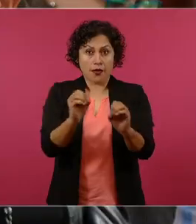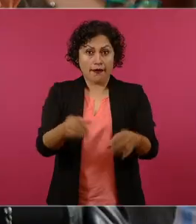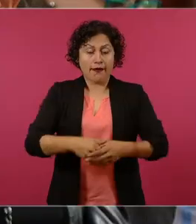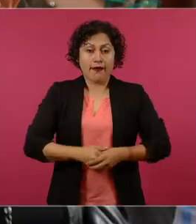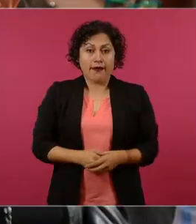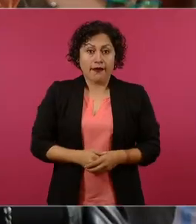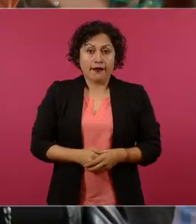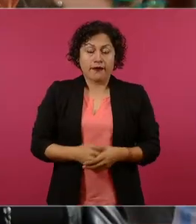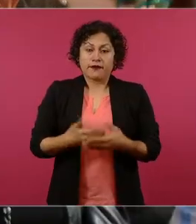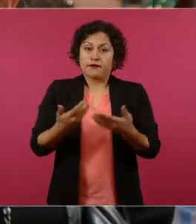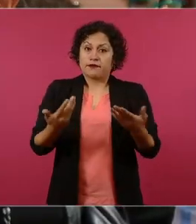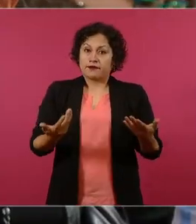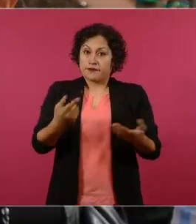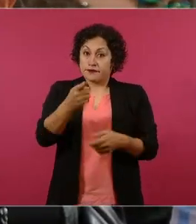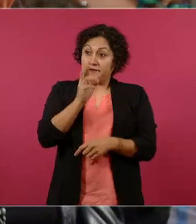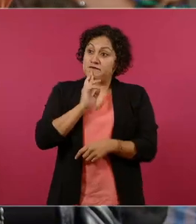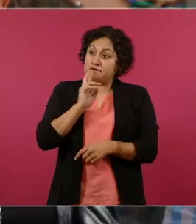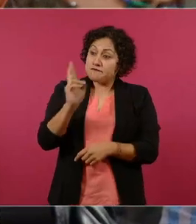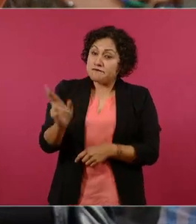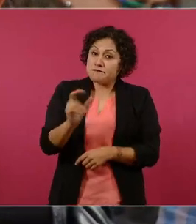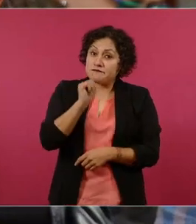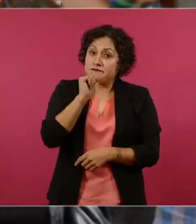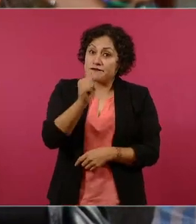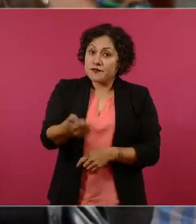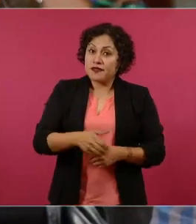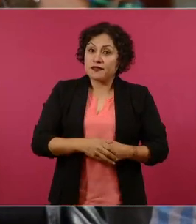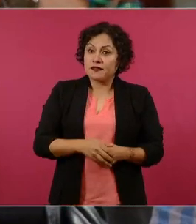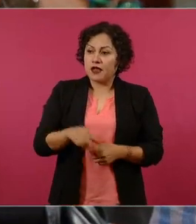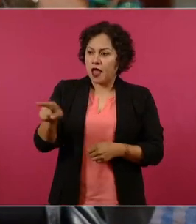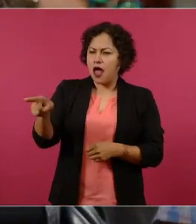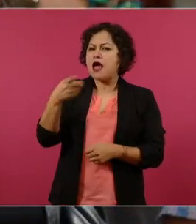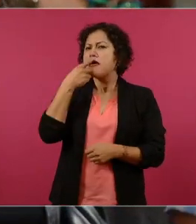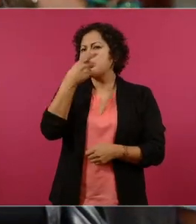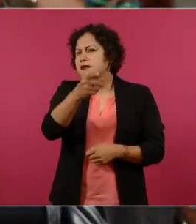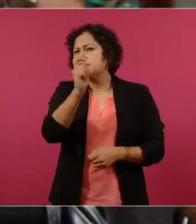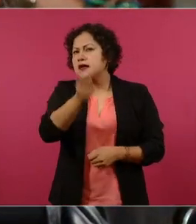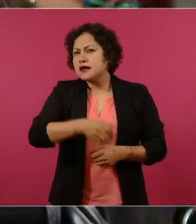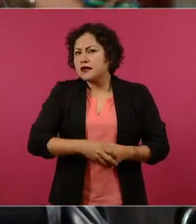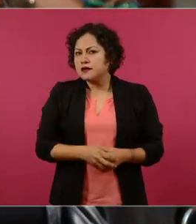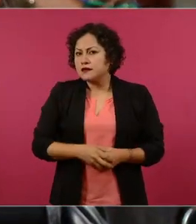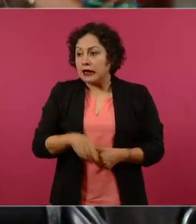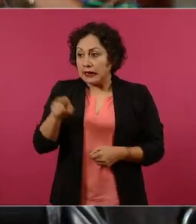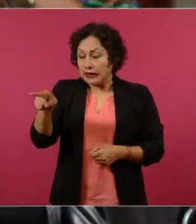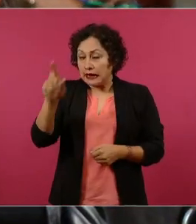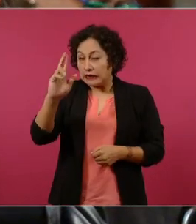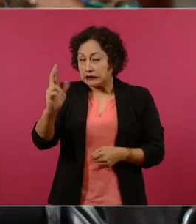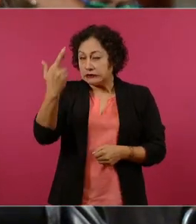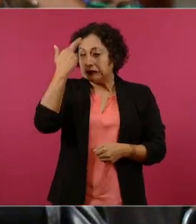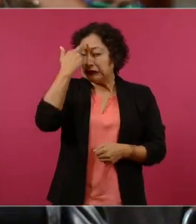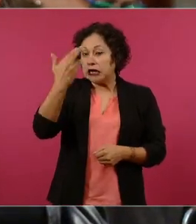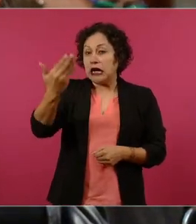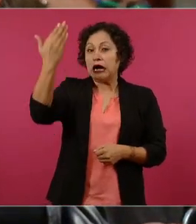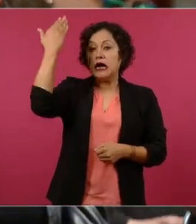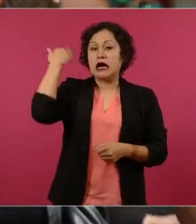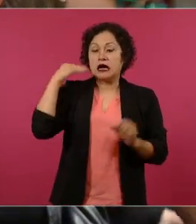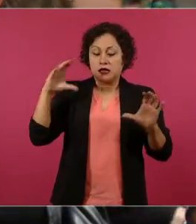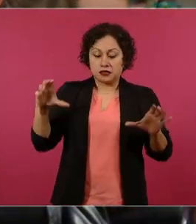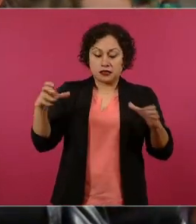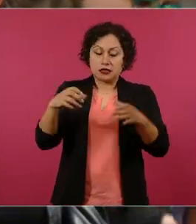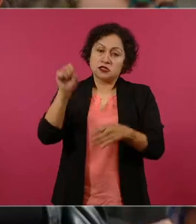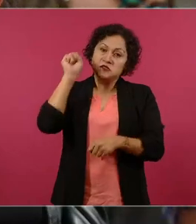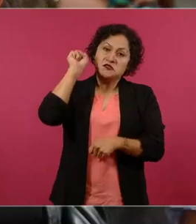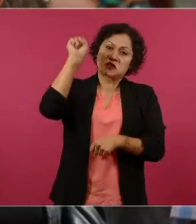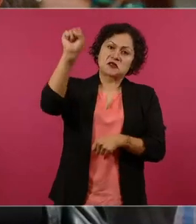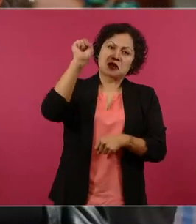no nos resolvió y y sabe también qué dicen ellos que cuando ellos eran eran un sindicato muy poderoso Y que cuando ellos